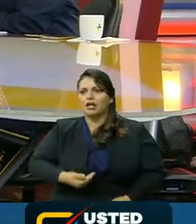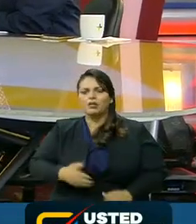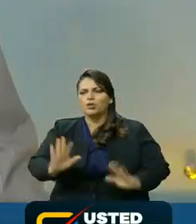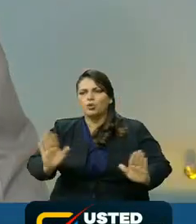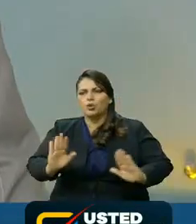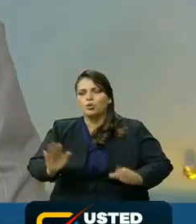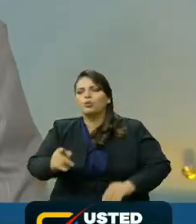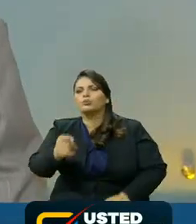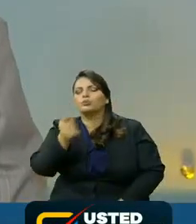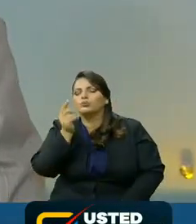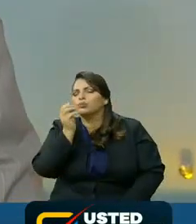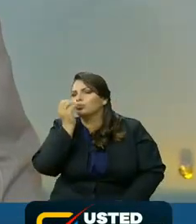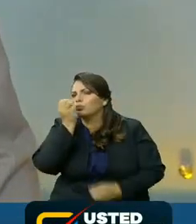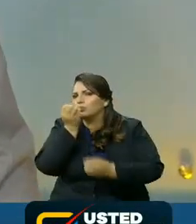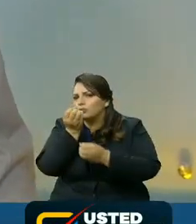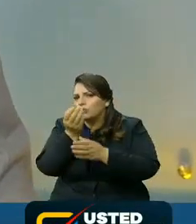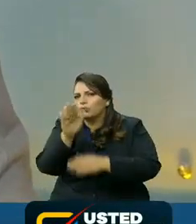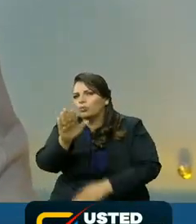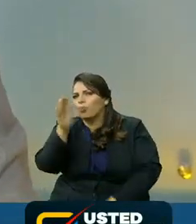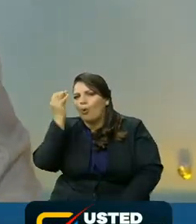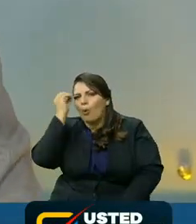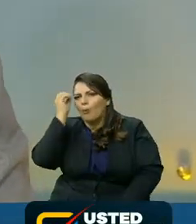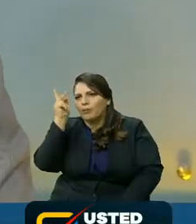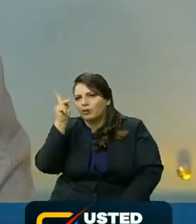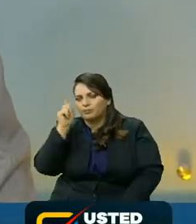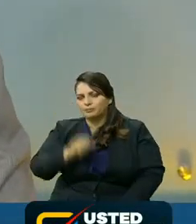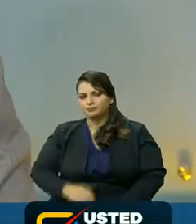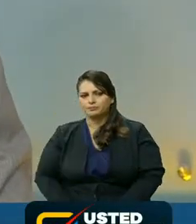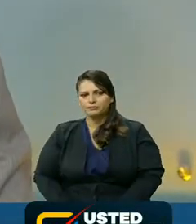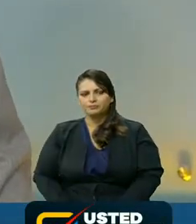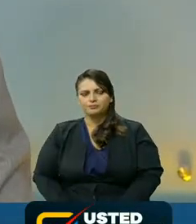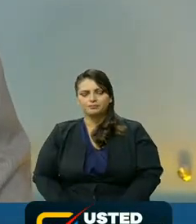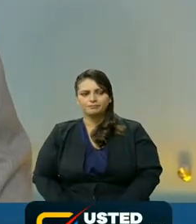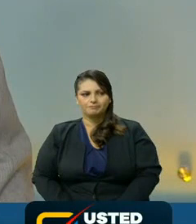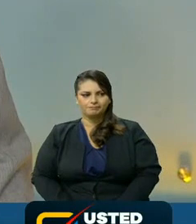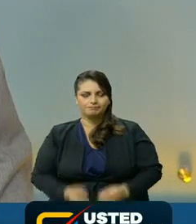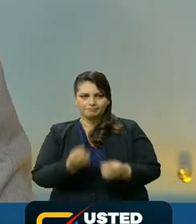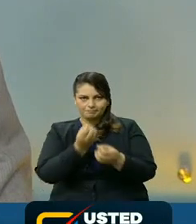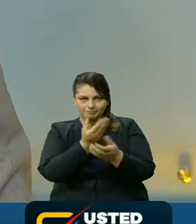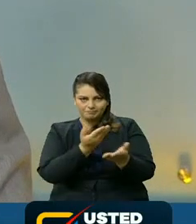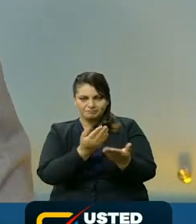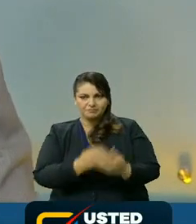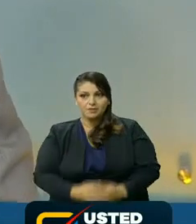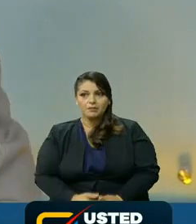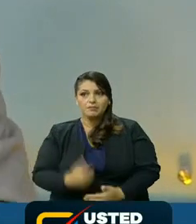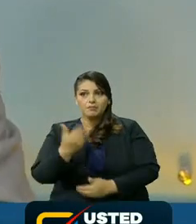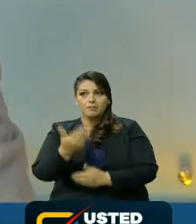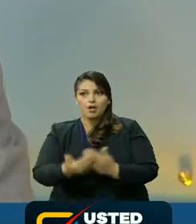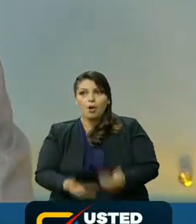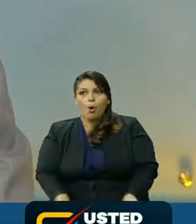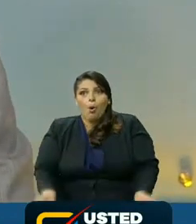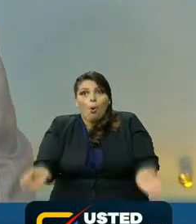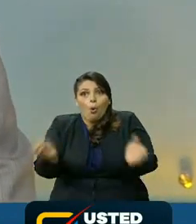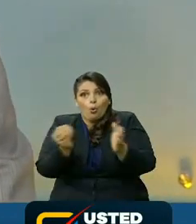del pueblo ecuatoriano. Una segunda vuelta significaría que el candidato que ahora tiene la primera